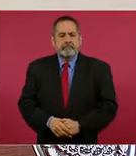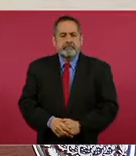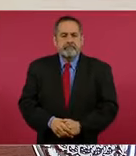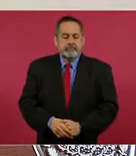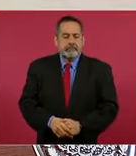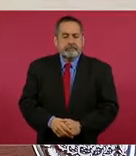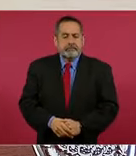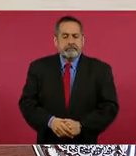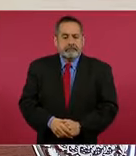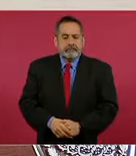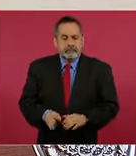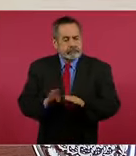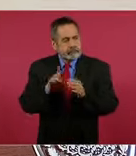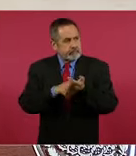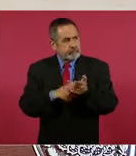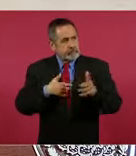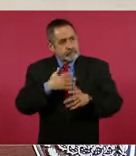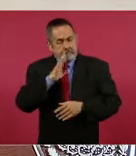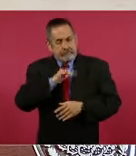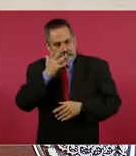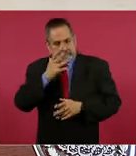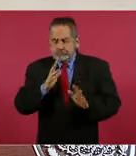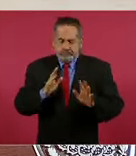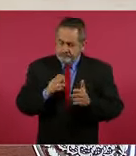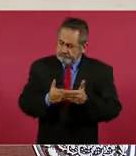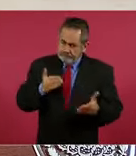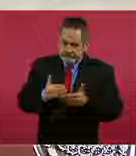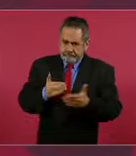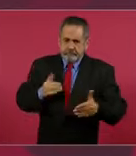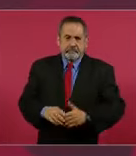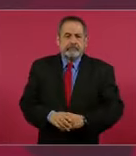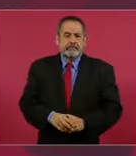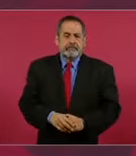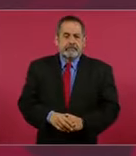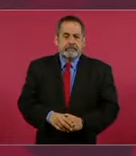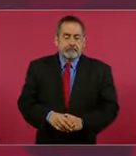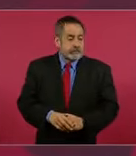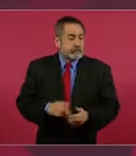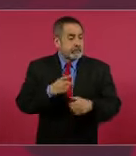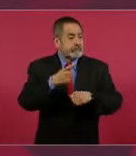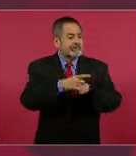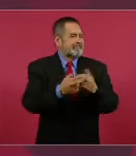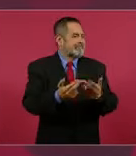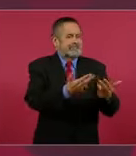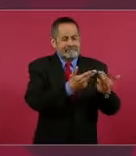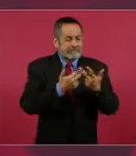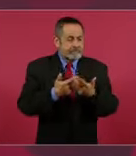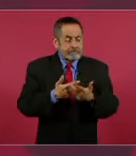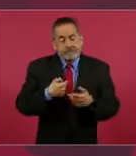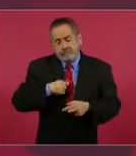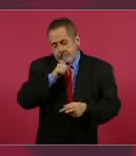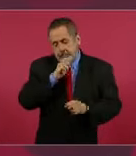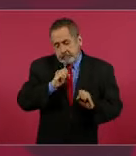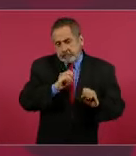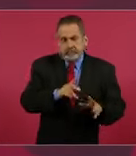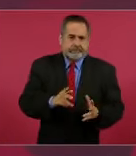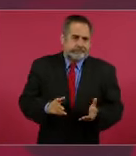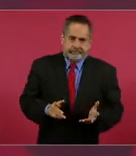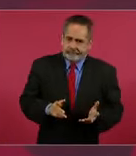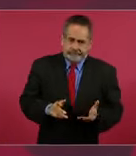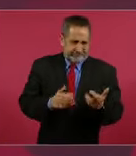cómo quedo. O sea, primero el daño que causan,